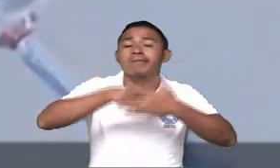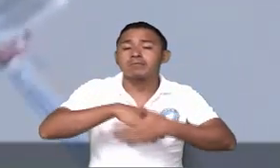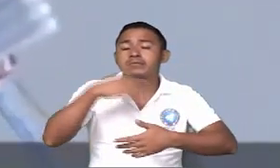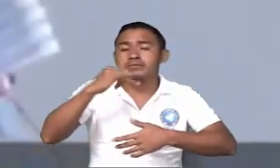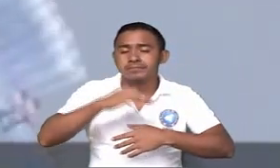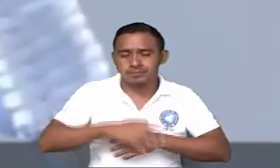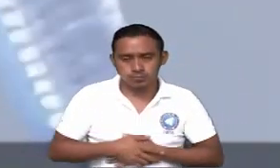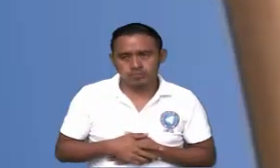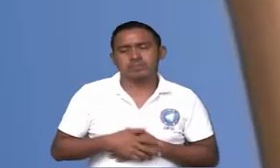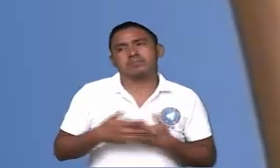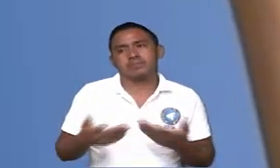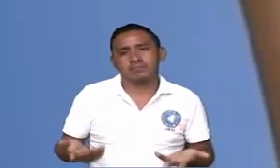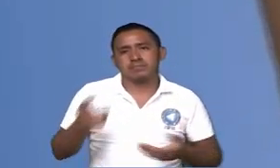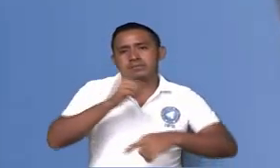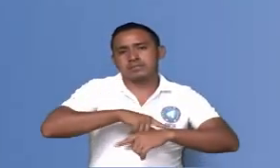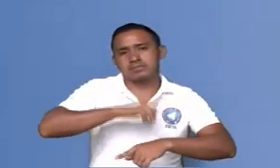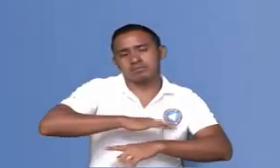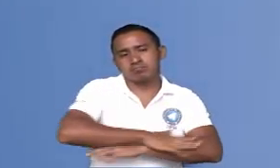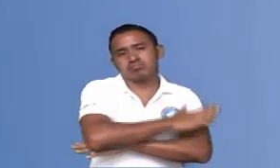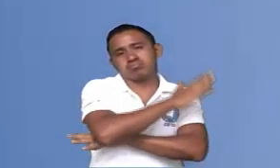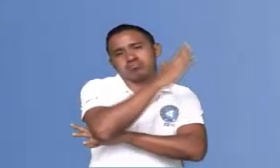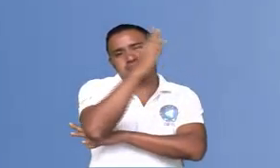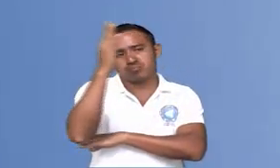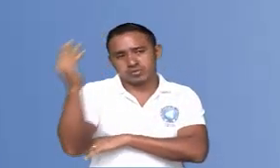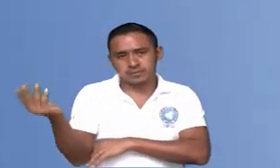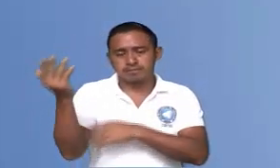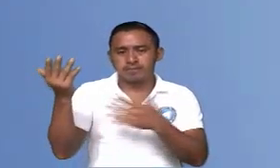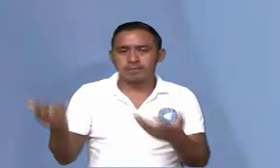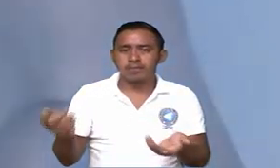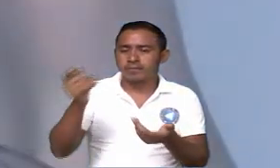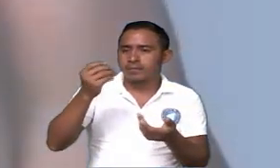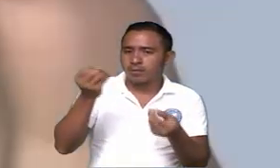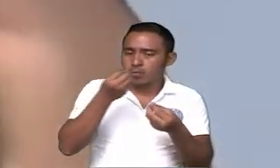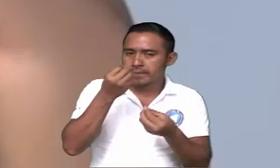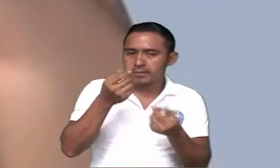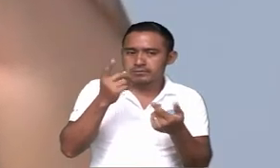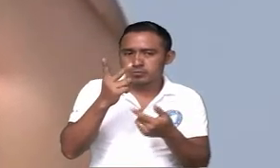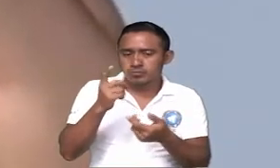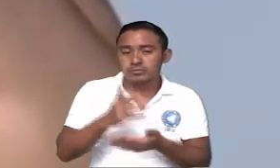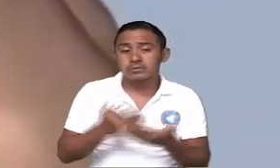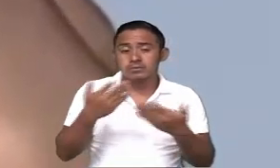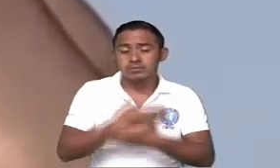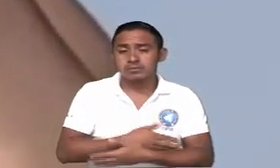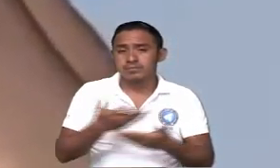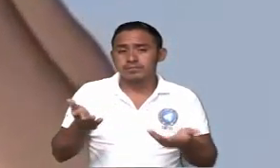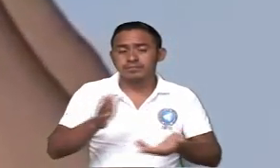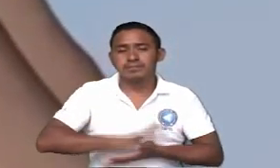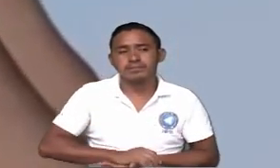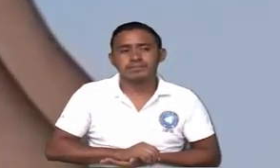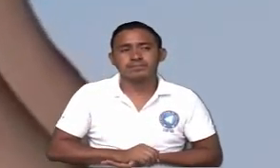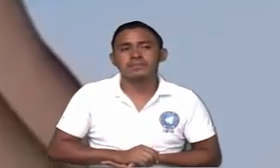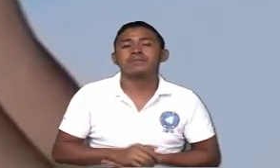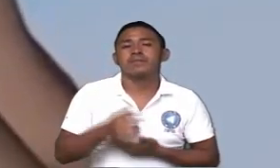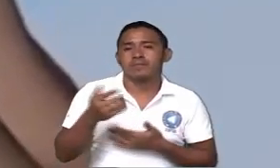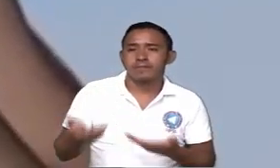Entonces, ¿cuánto tiempo ha pasado del momento que almorzó hasta en la noche? Entonces,